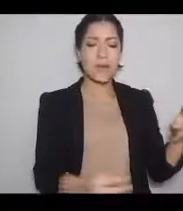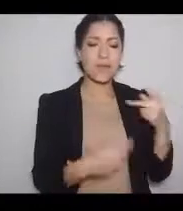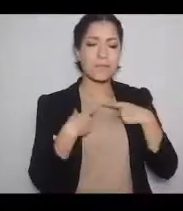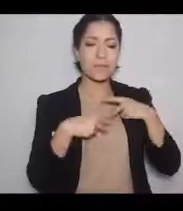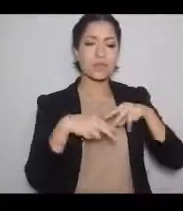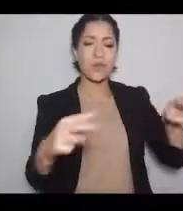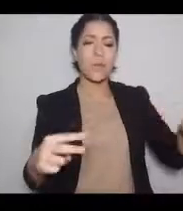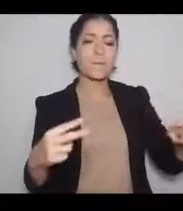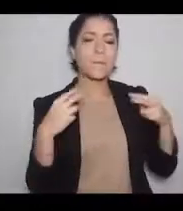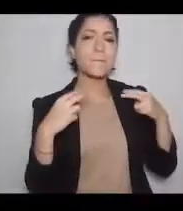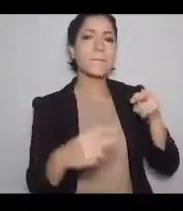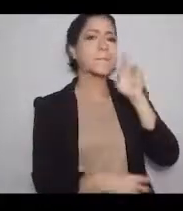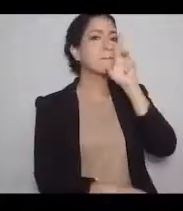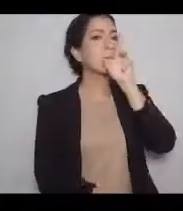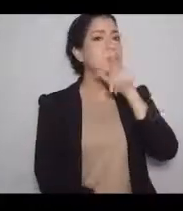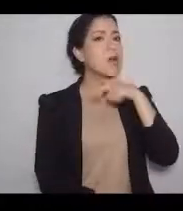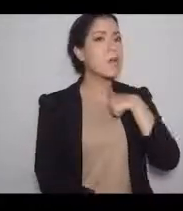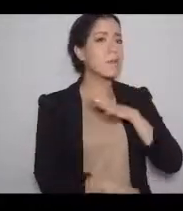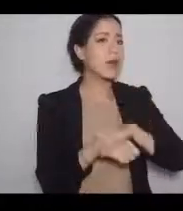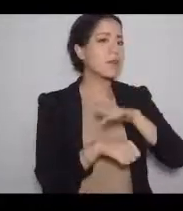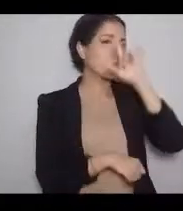madre.